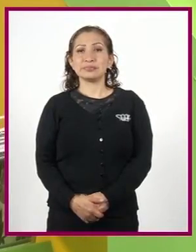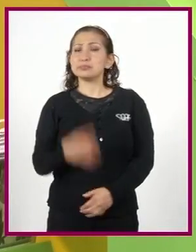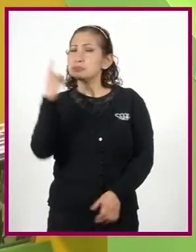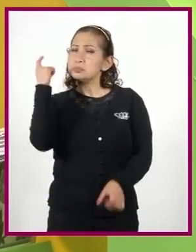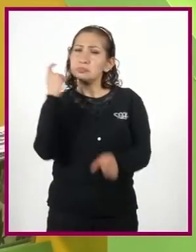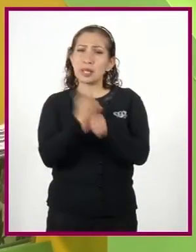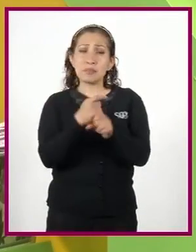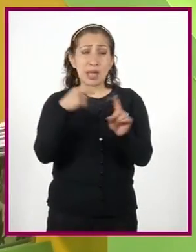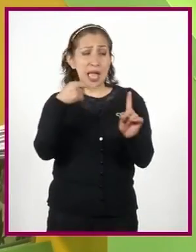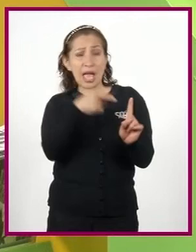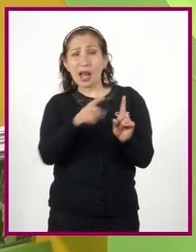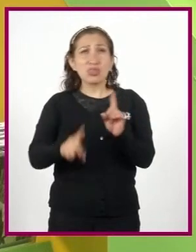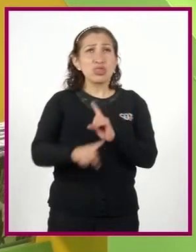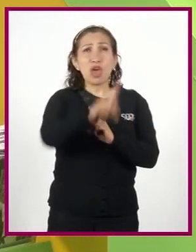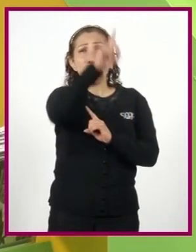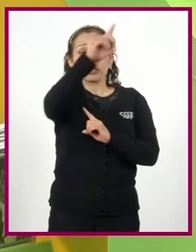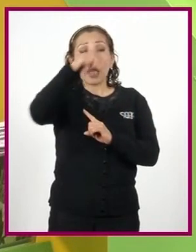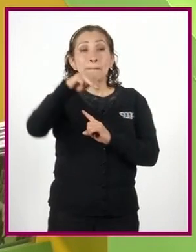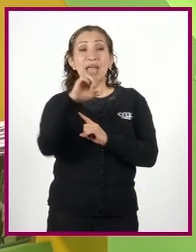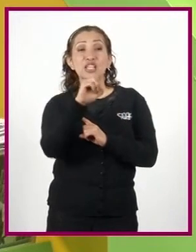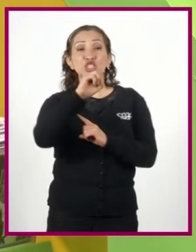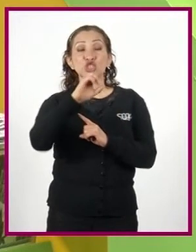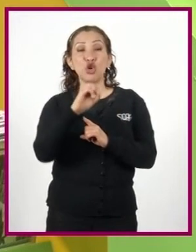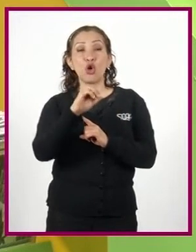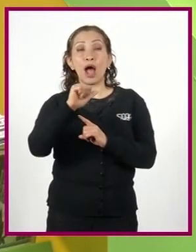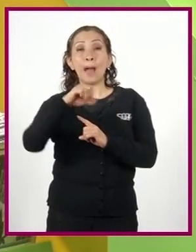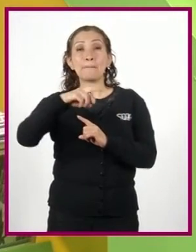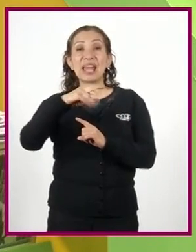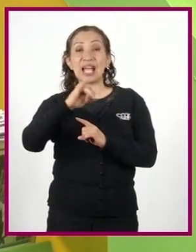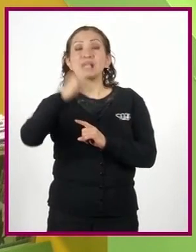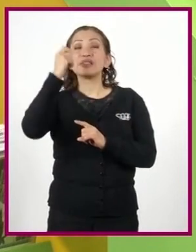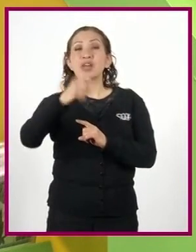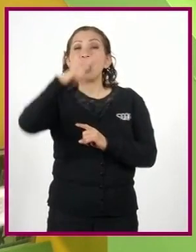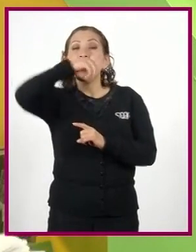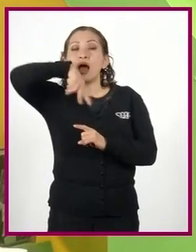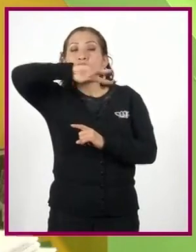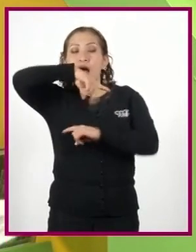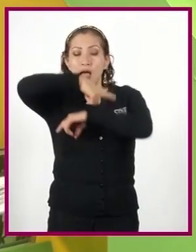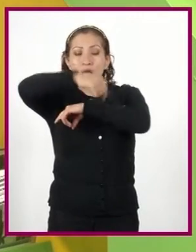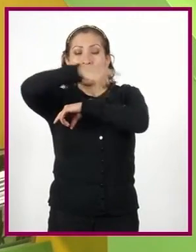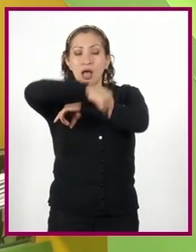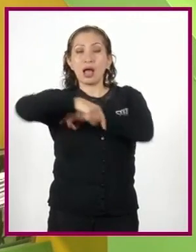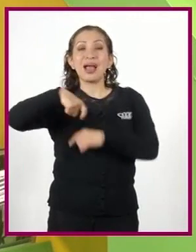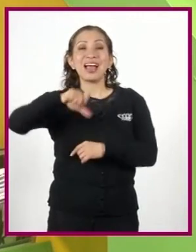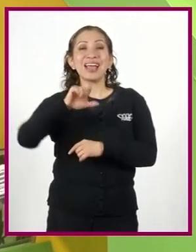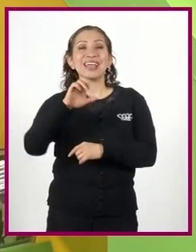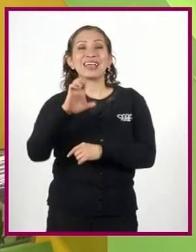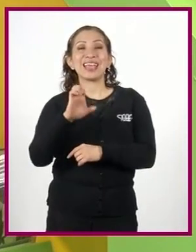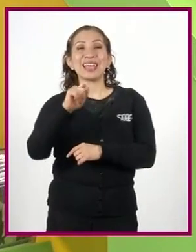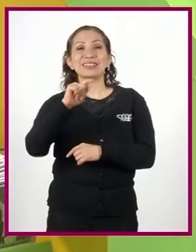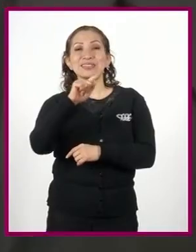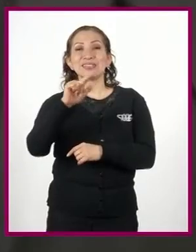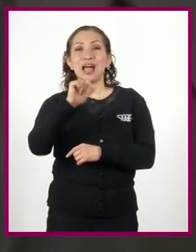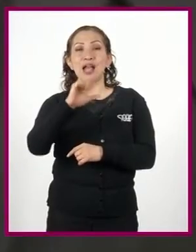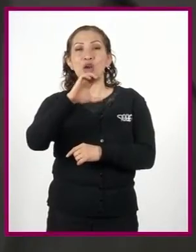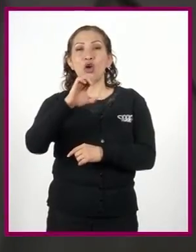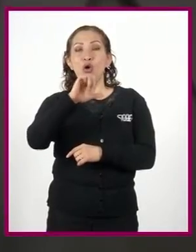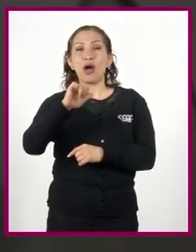Principal deidad mesoamericana conocida como serpiente emplumada, Quetzalcóatl.